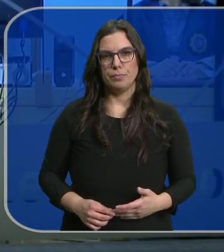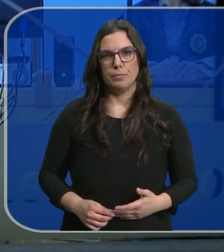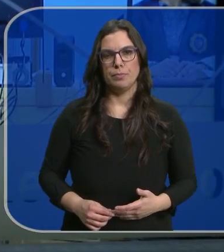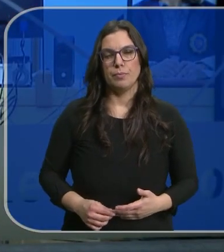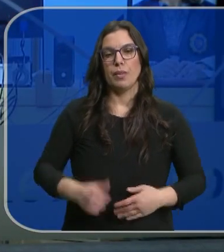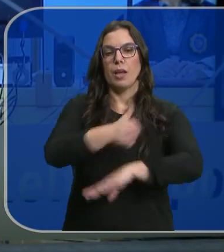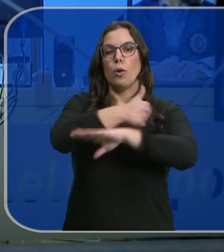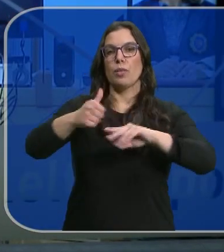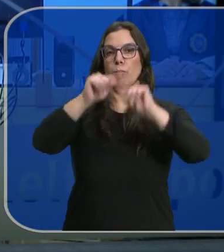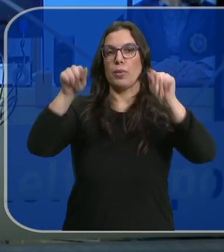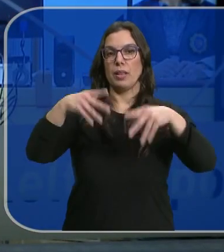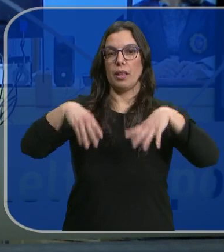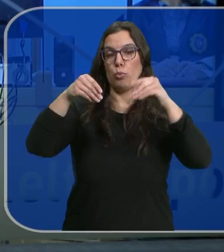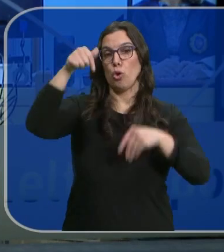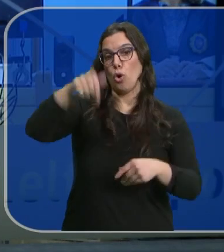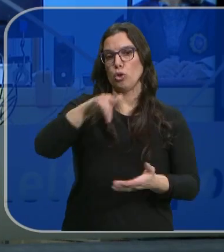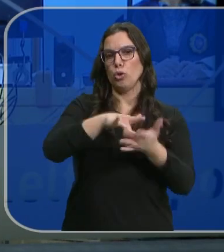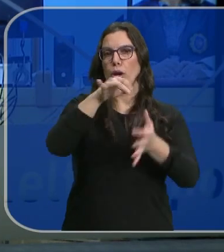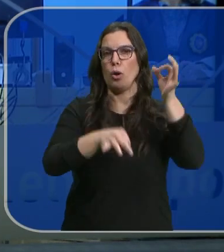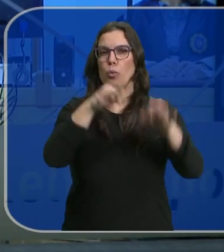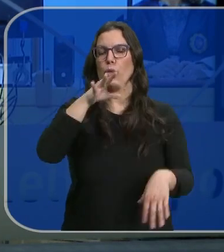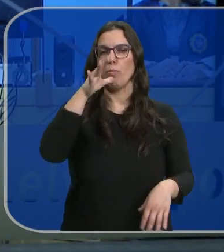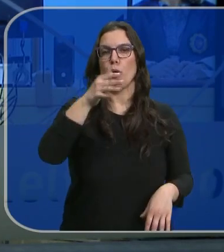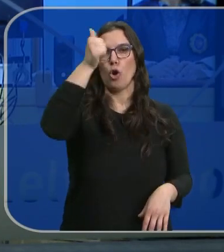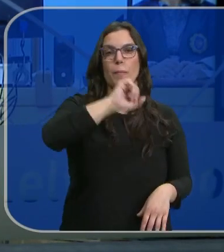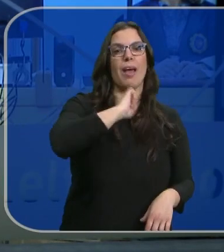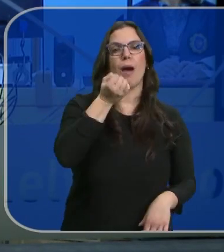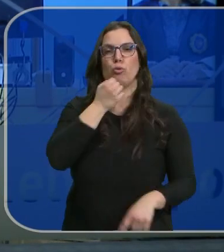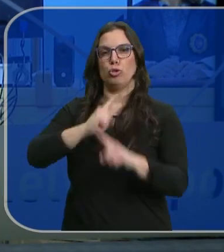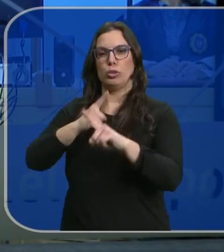La Audiencia Provincial de Burgos juzga hoy a un hombre por abusos sexuales a una